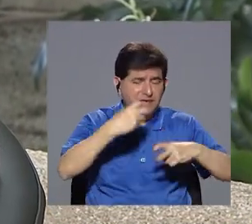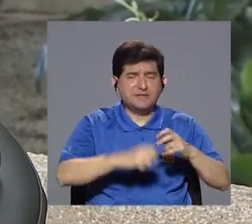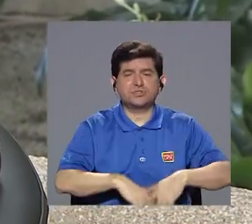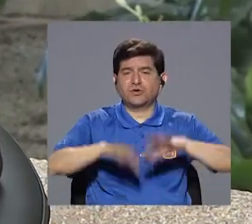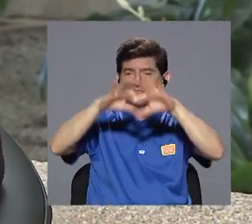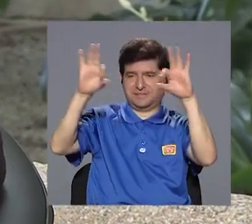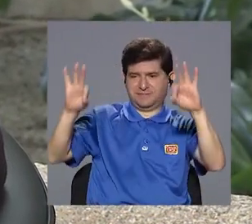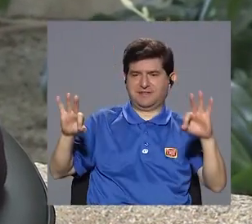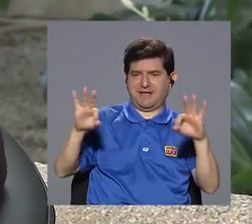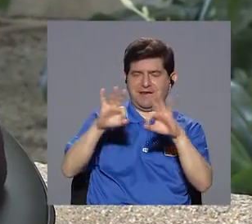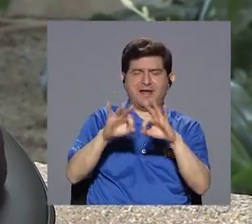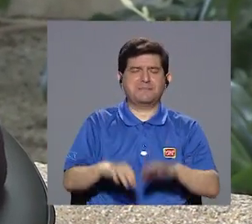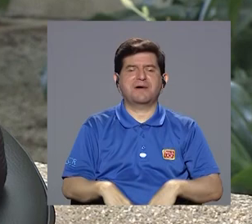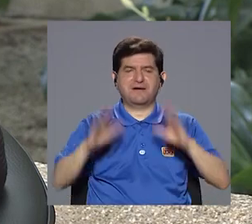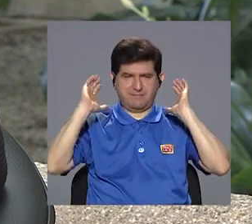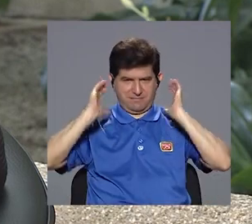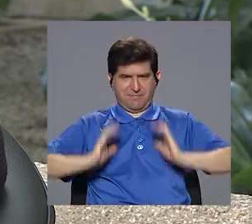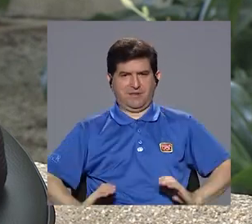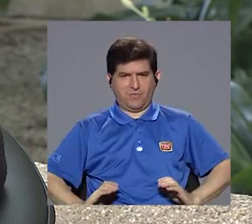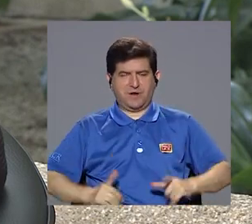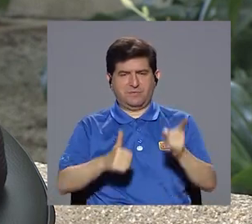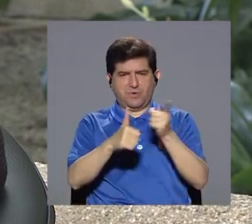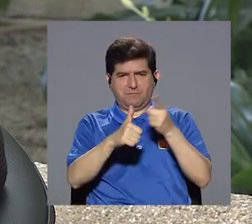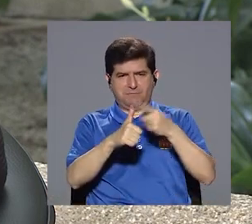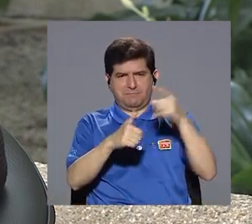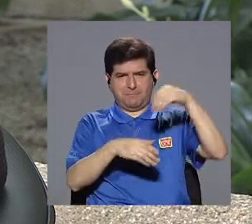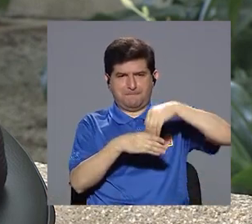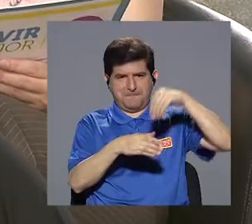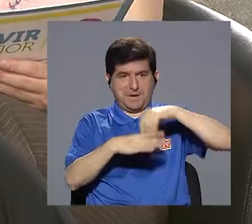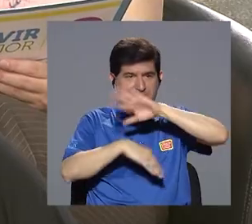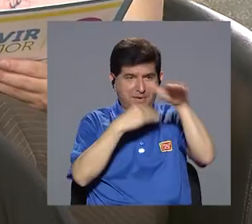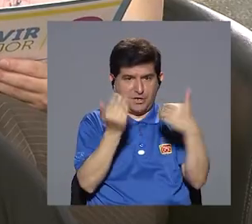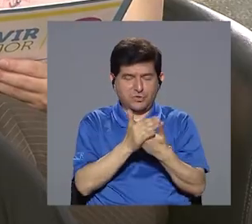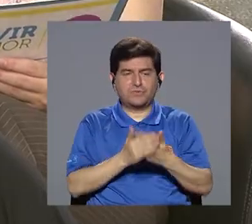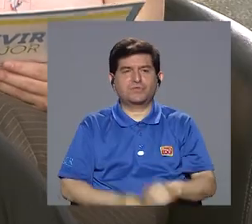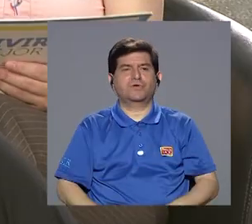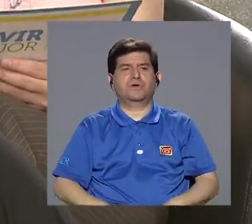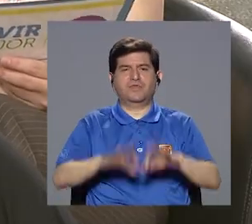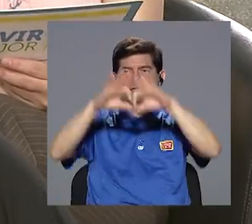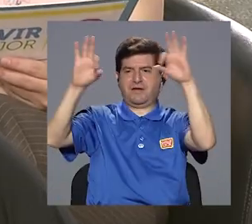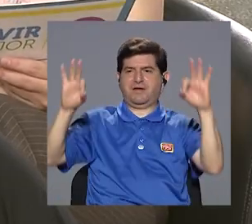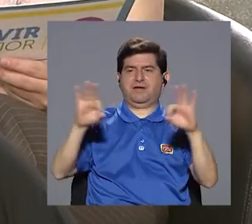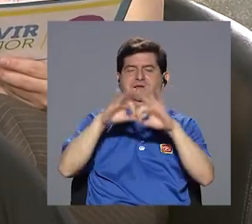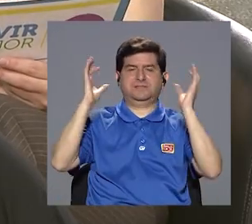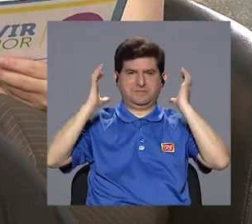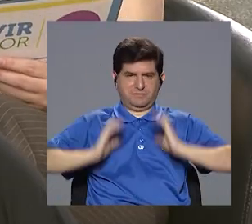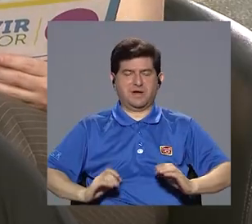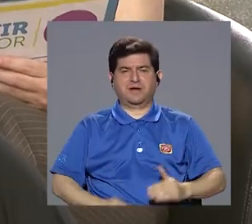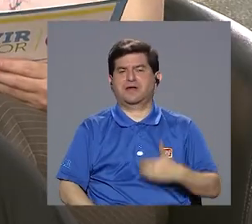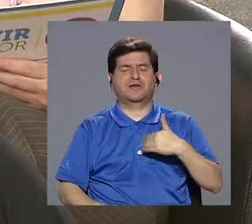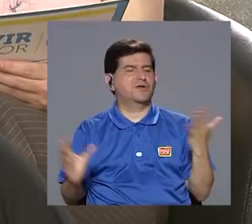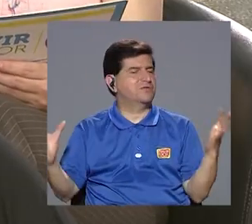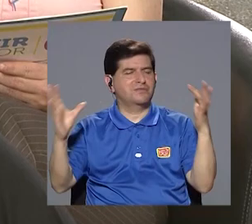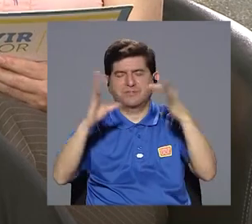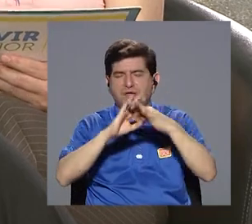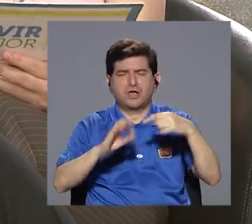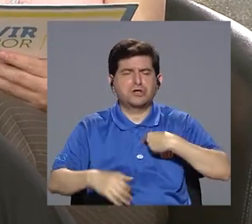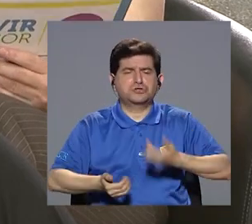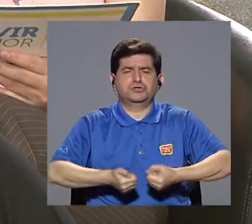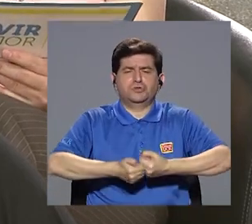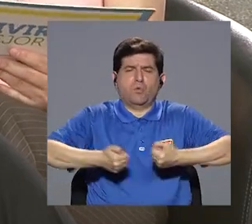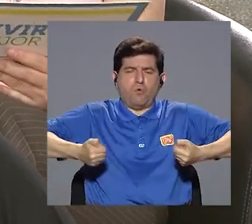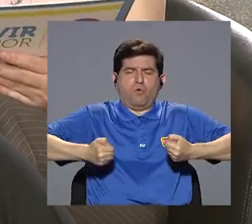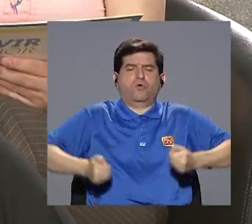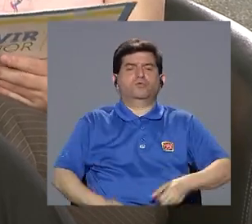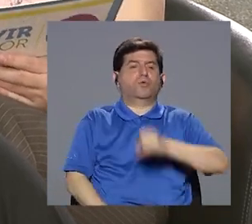trastornos en la imagen corporal. Ese es el primer componente, Esto es todo lo por que es la imagen corporal. En este caso no tiene que ver si quiero ser